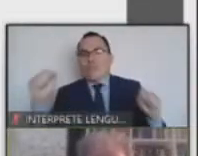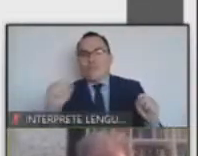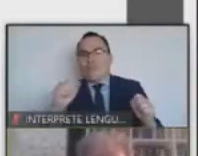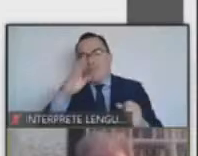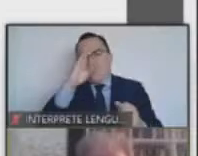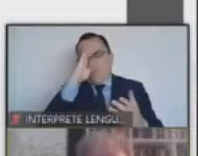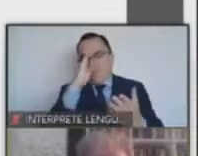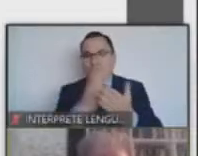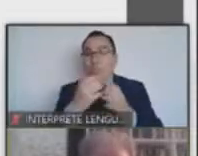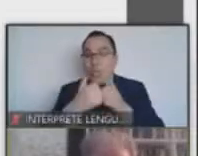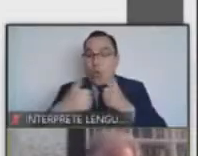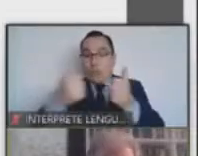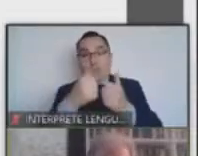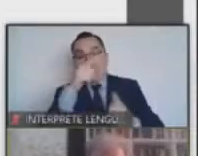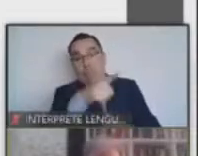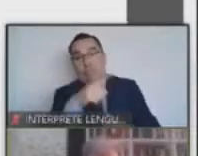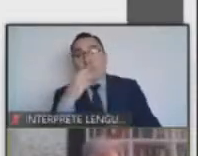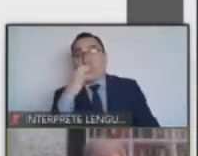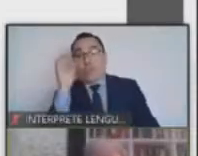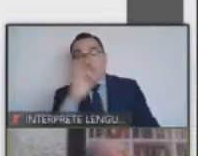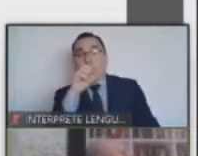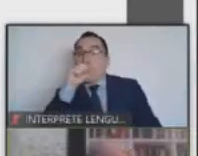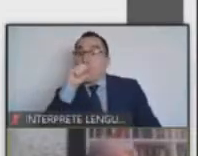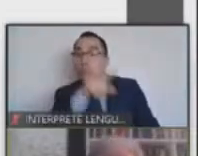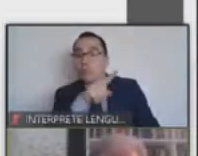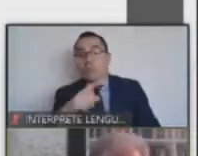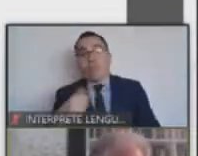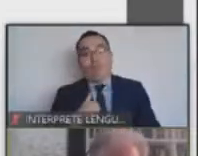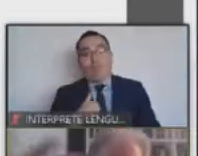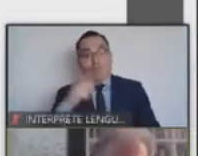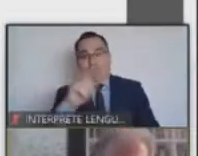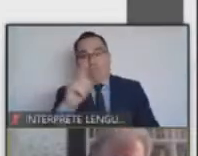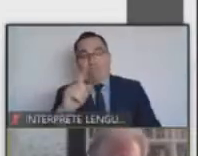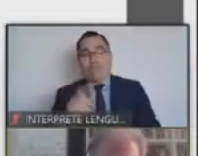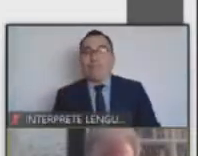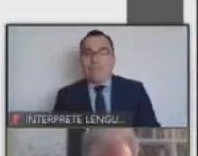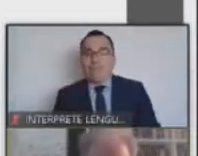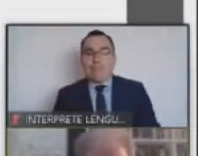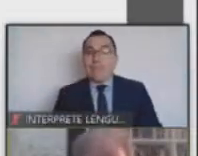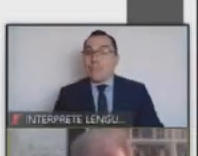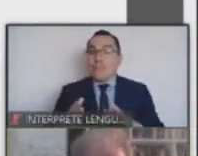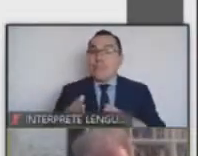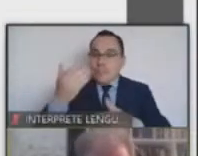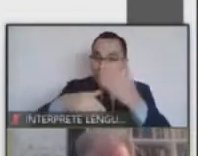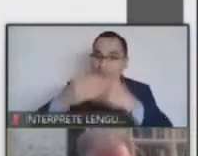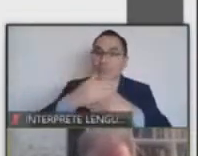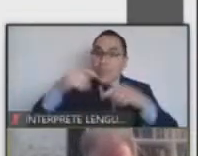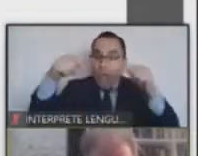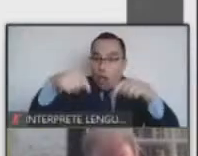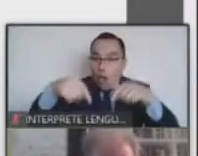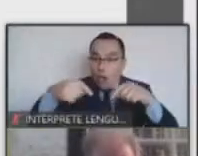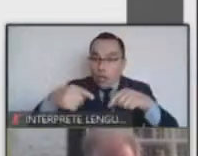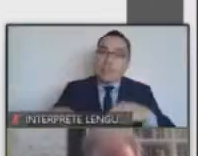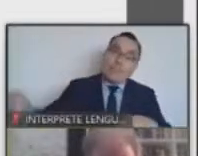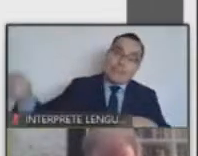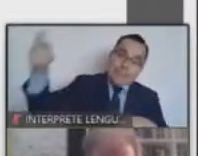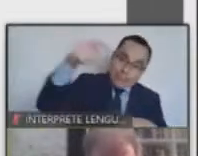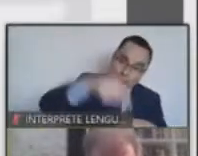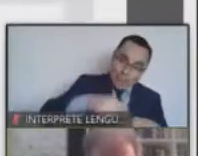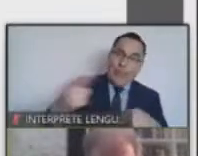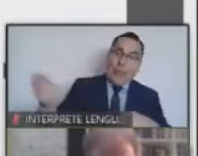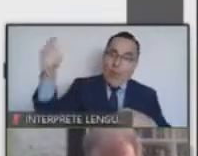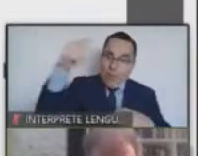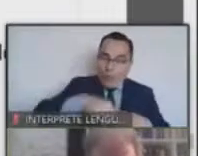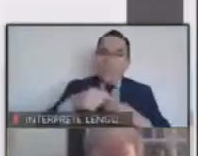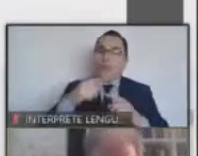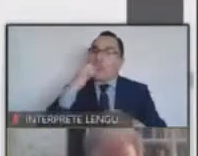cartas en este asunto. En resumen entonces, y volviendo si ustedes quieren a la